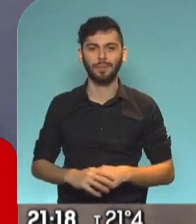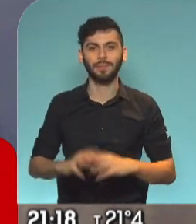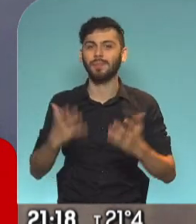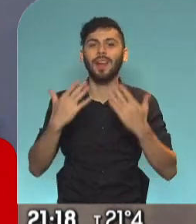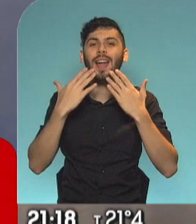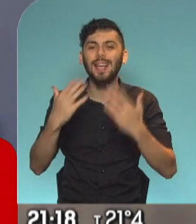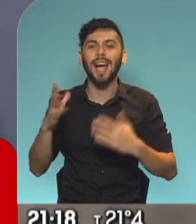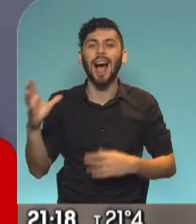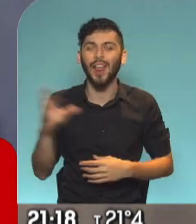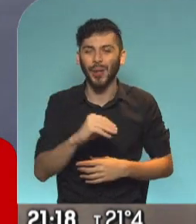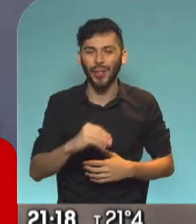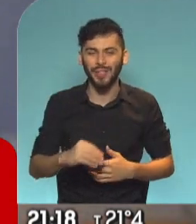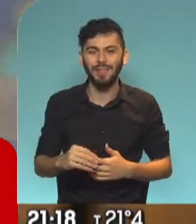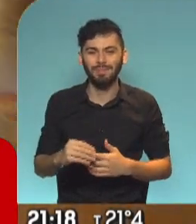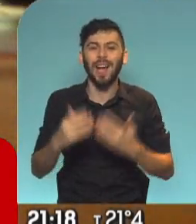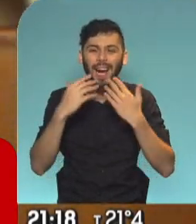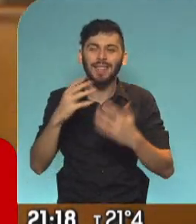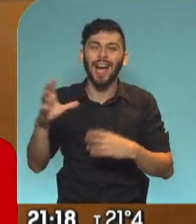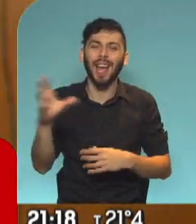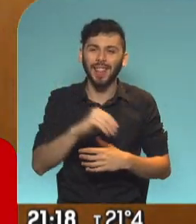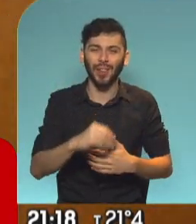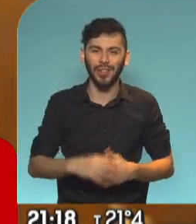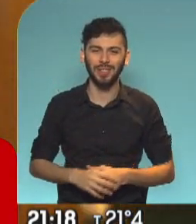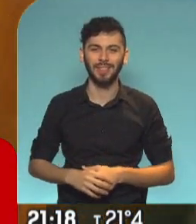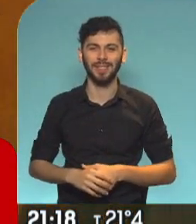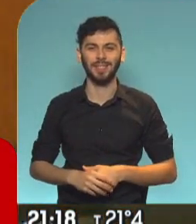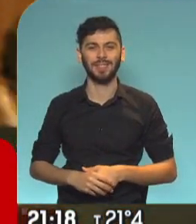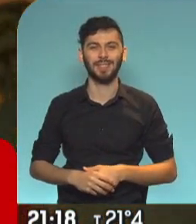Agradeciéndoles mucho a todos, Muchas gracias.